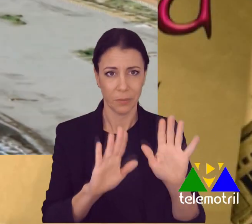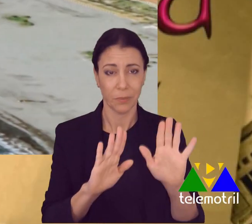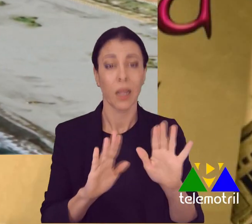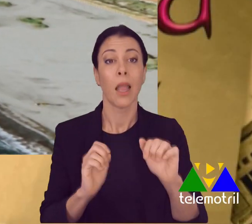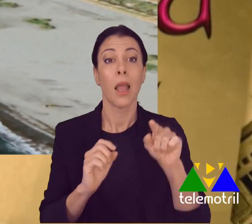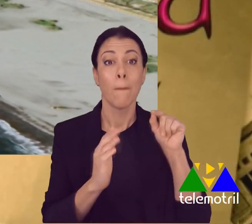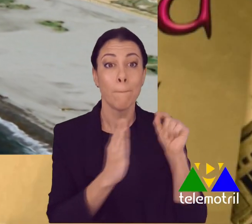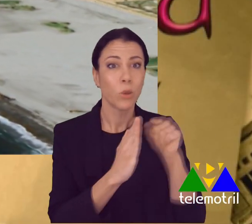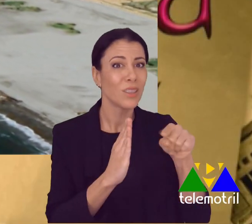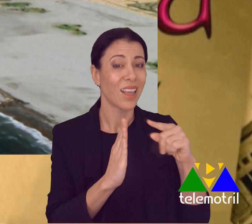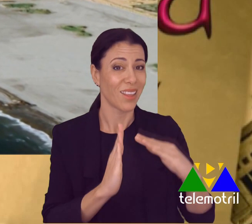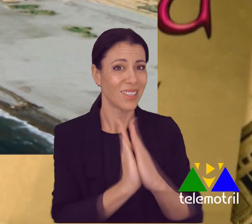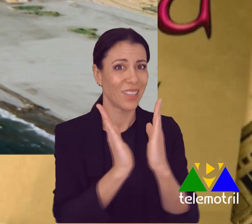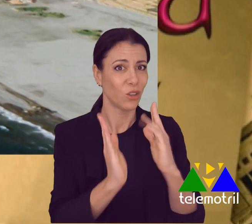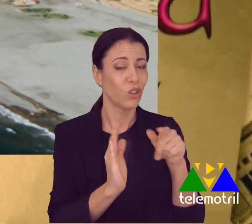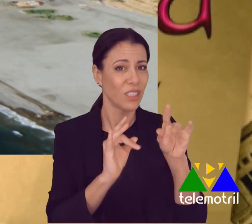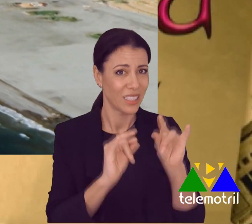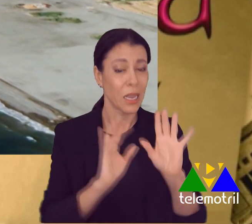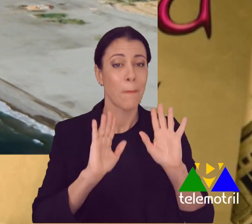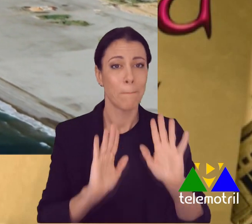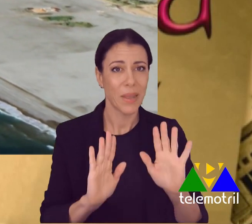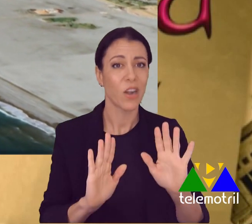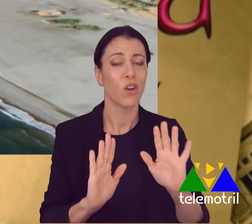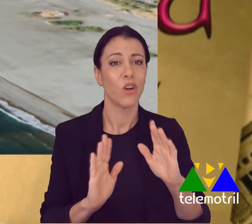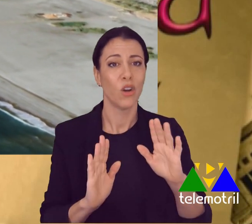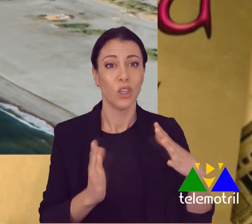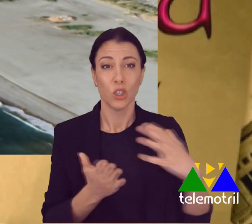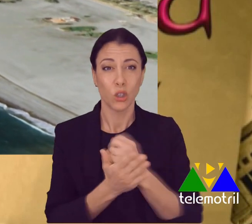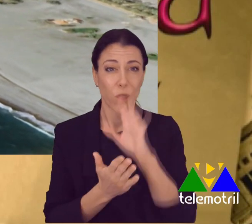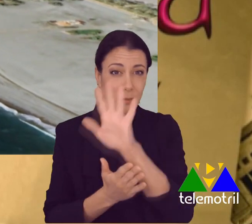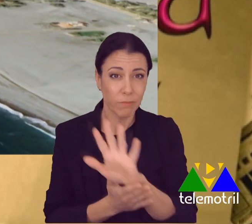esa puntita todavía más saliente, pero es verdad que si cogemos toda la